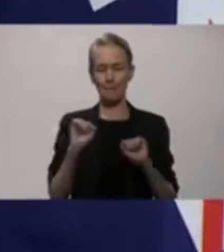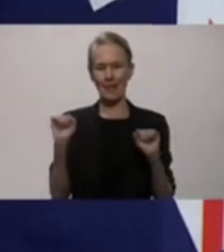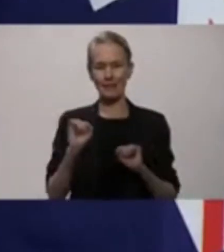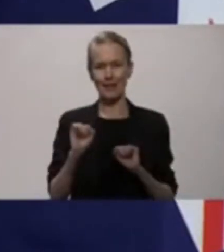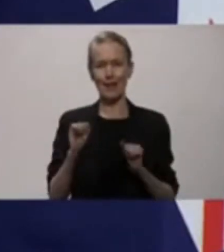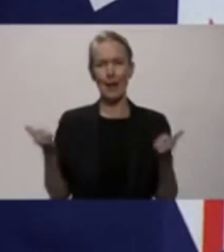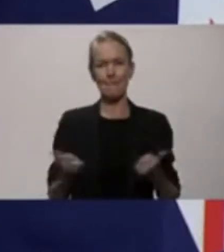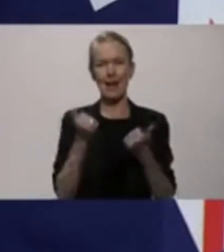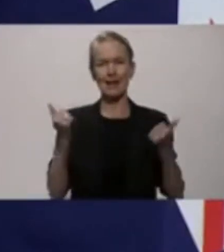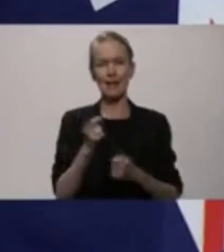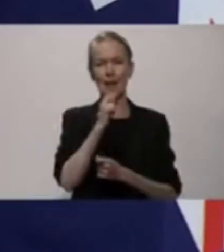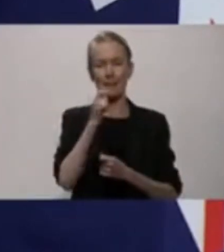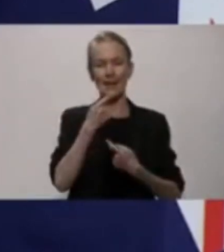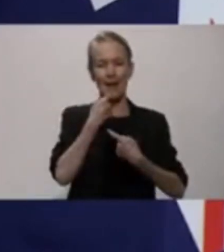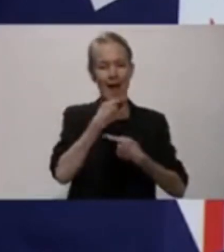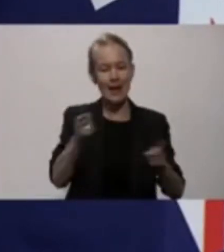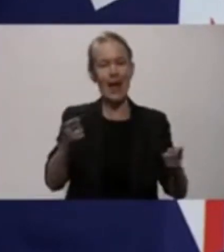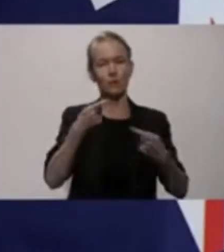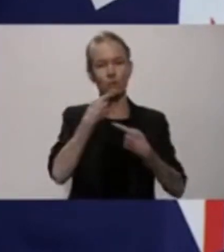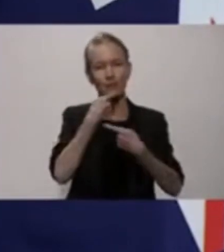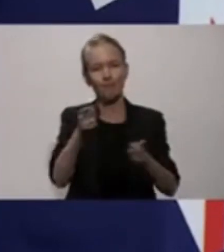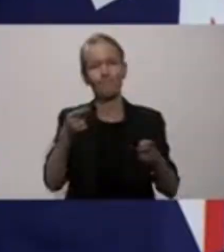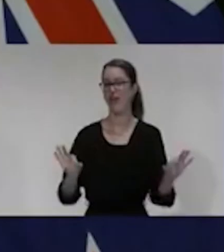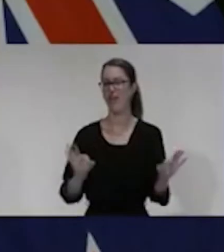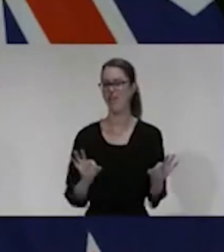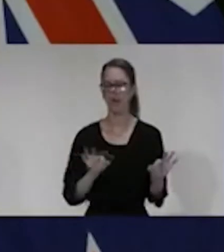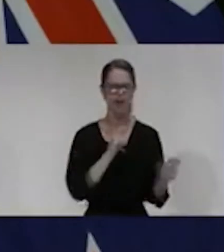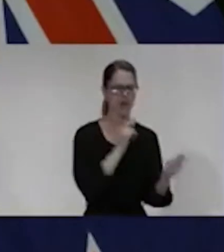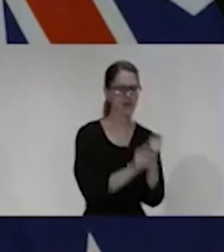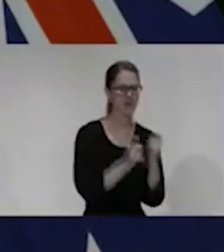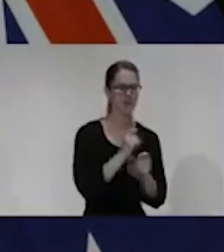de Ardern, se ha enfrentado, siempre con su estilo directo y amable, a varios momentos